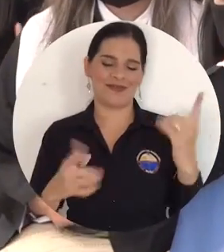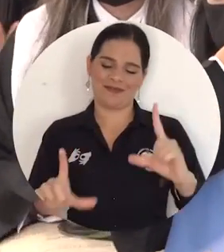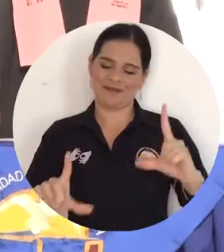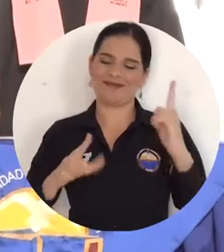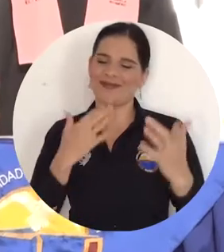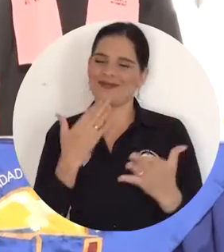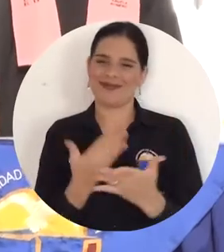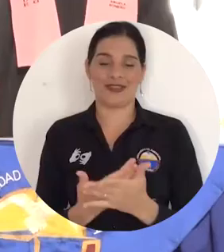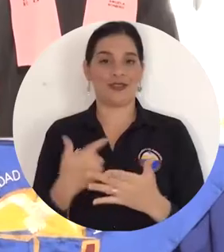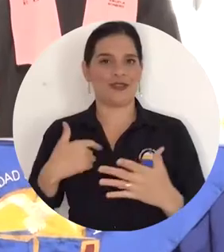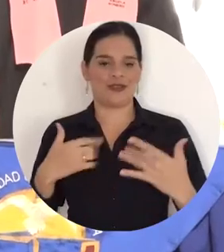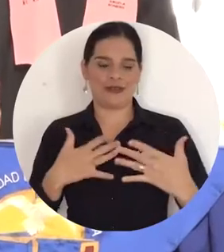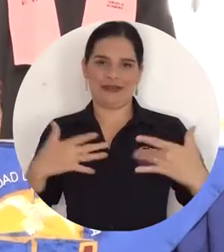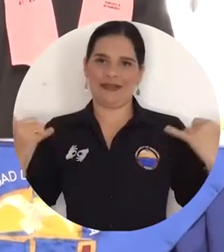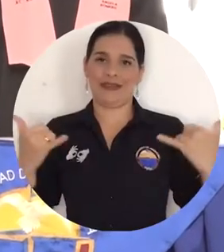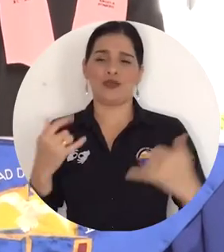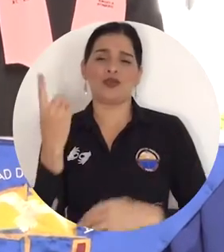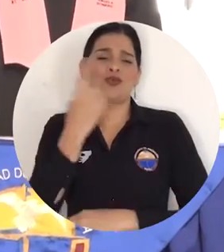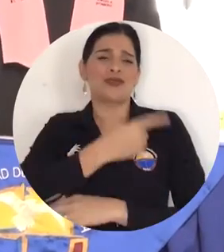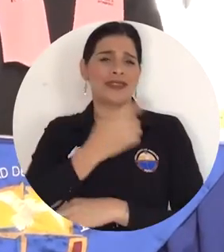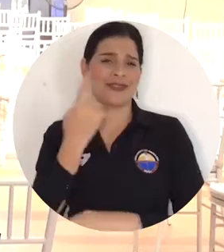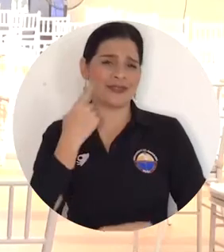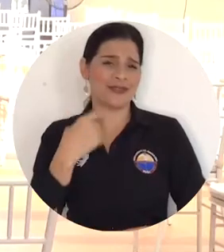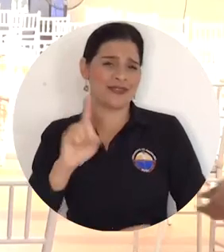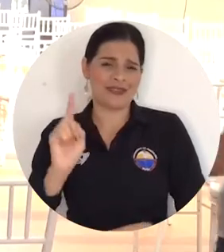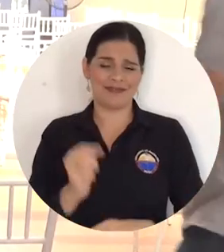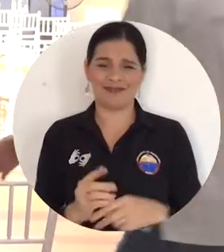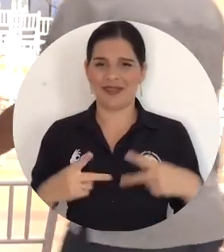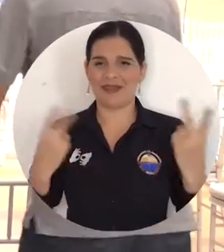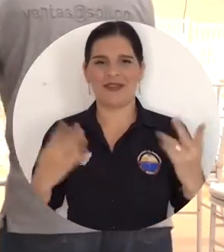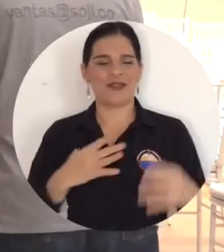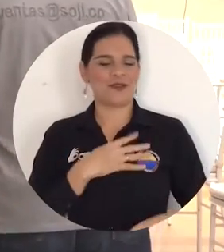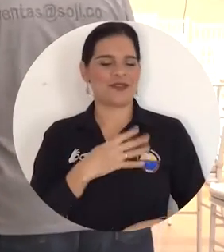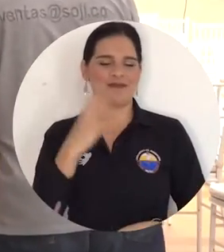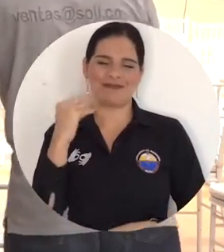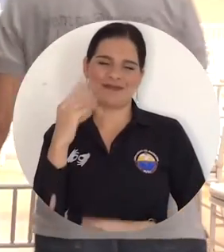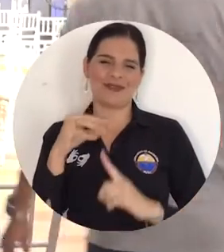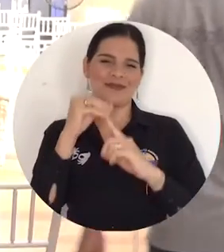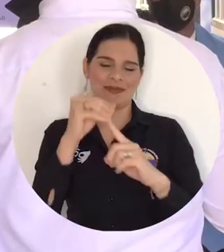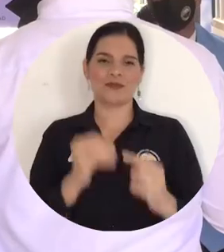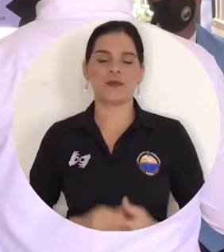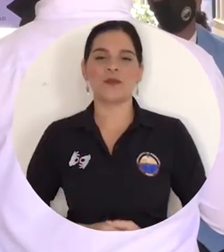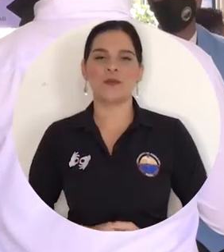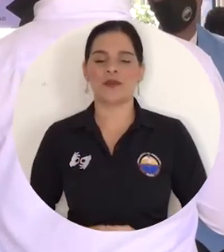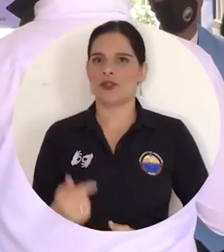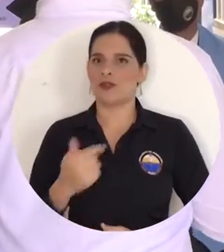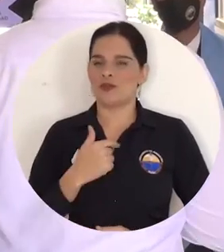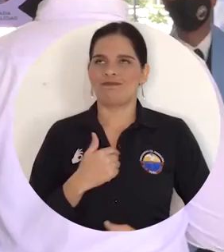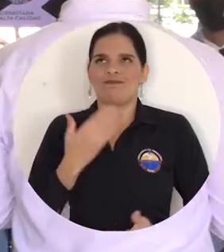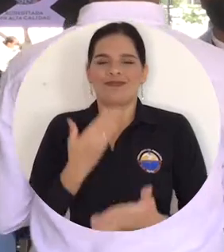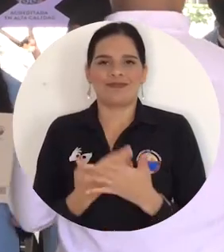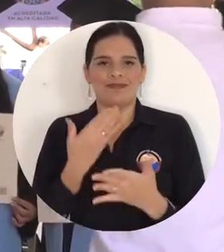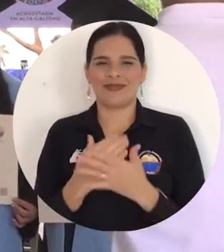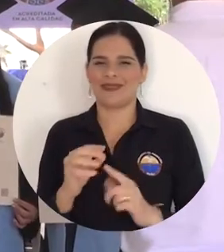de estar con graduandos es algo que pasa una vez en la vida y es una experiencia ordenada no para mí es verdad